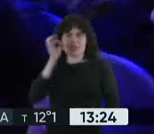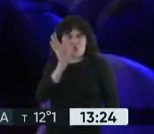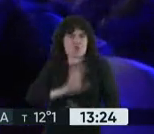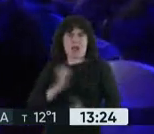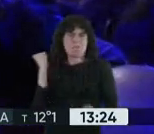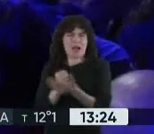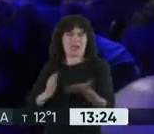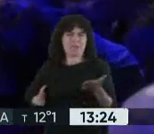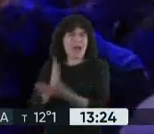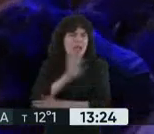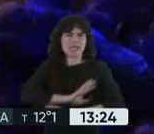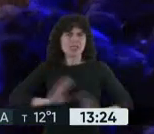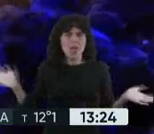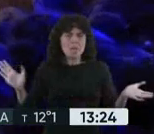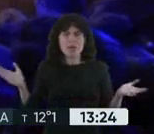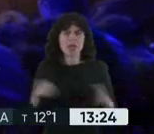Es inusual.